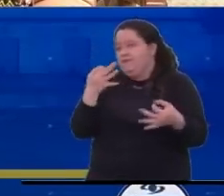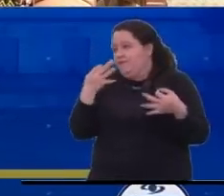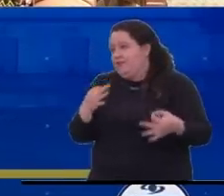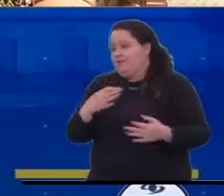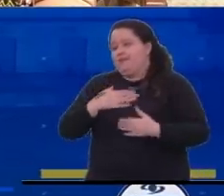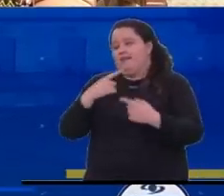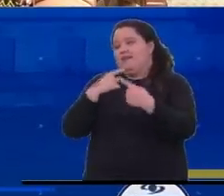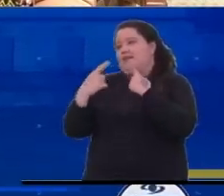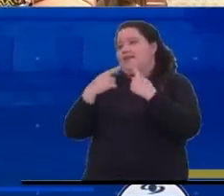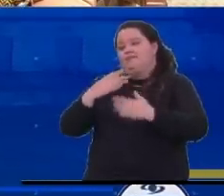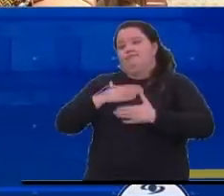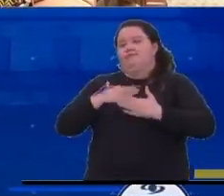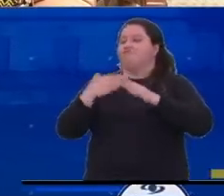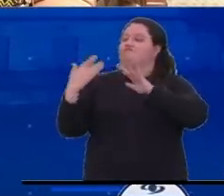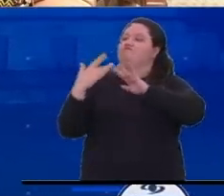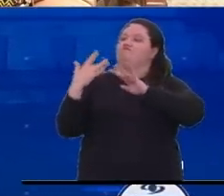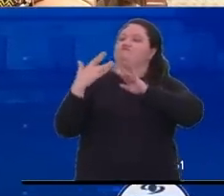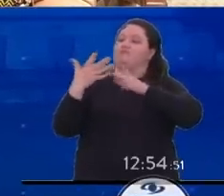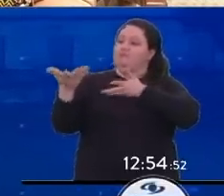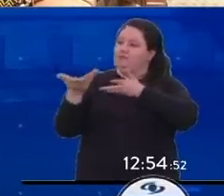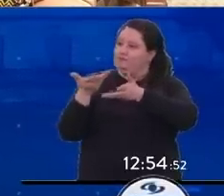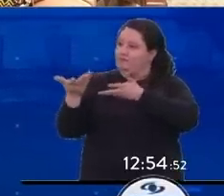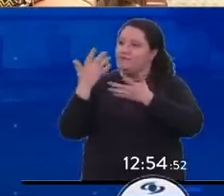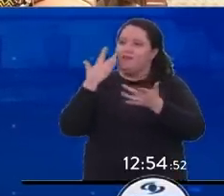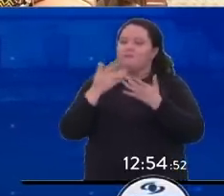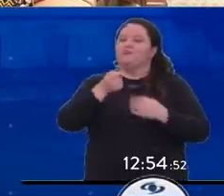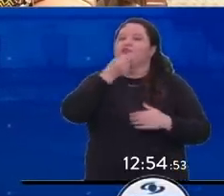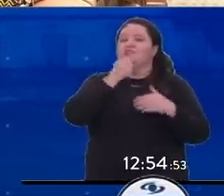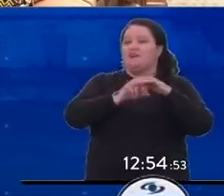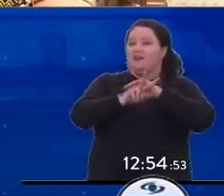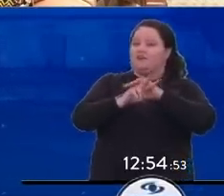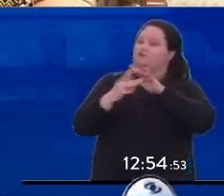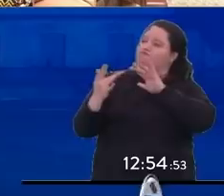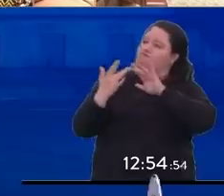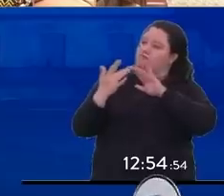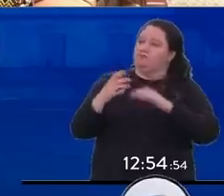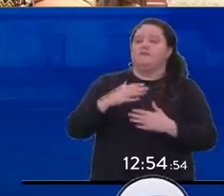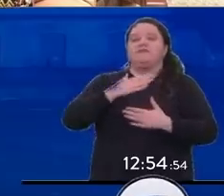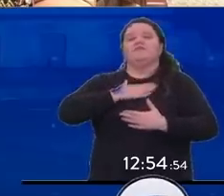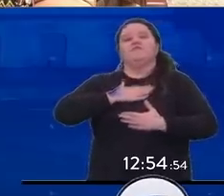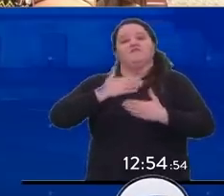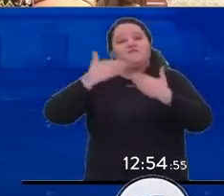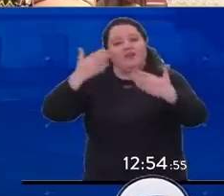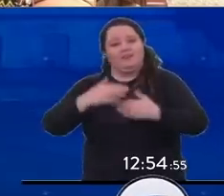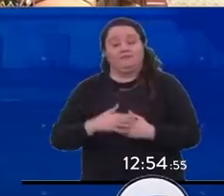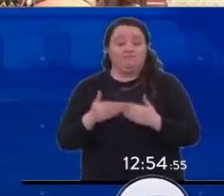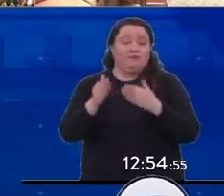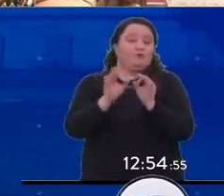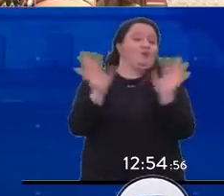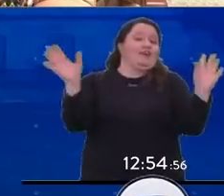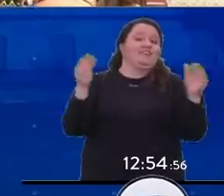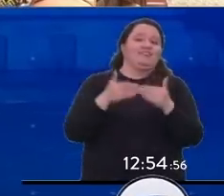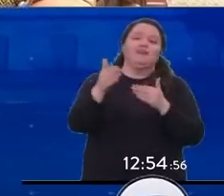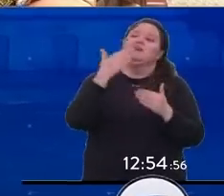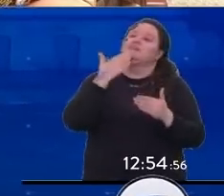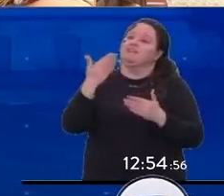este diálogo, este contacto que hemos tenido aquí en nuestra emisión de Noticias Caracol. Felicitaciones, mucha suerte, de verdad, gracias por